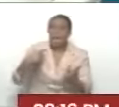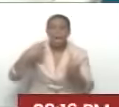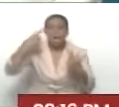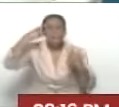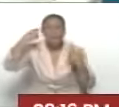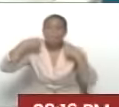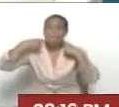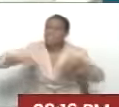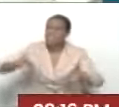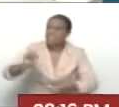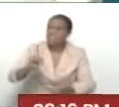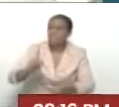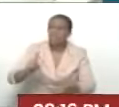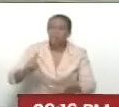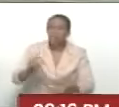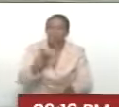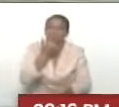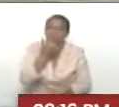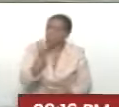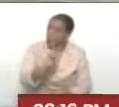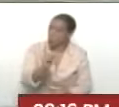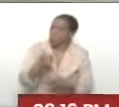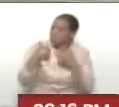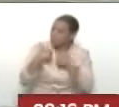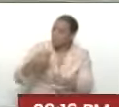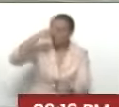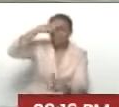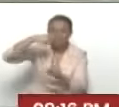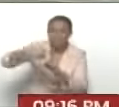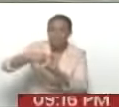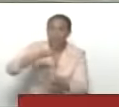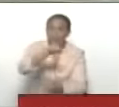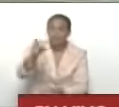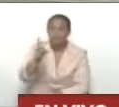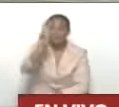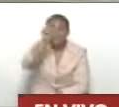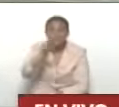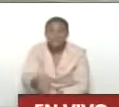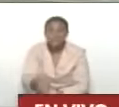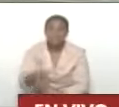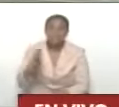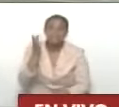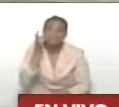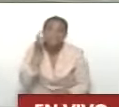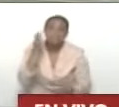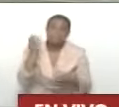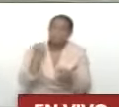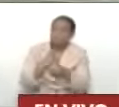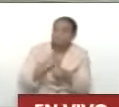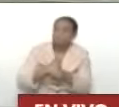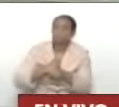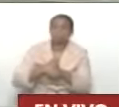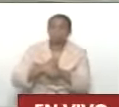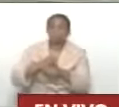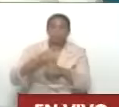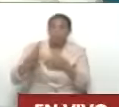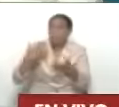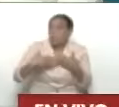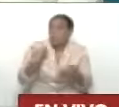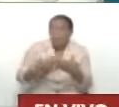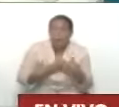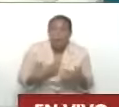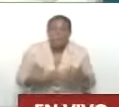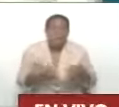presidente. Fíjense que, primero, ver cómo la mujer todos los días se suma más al emprendimiento. Mujeres en todas sus etapas, estamos hablando